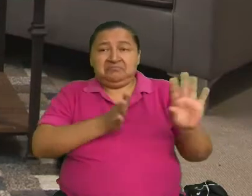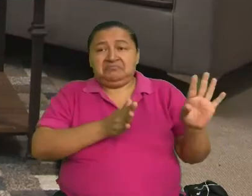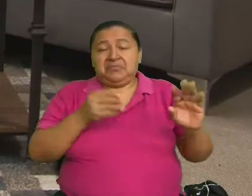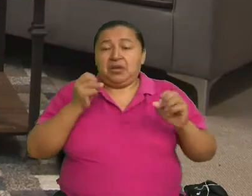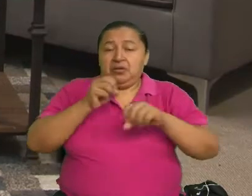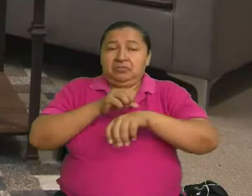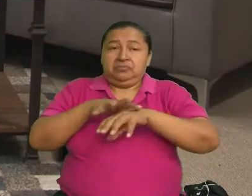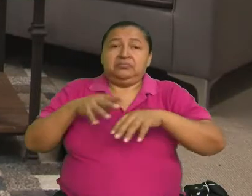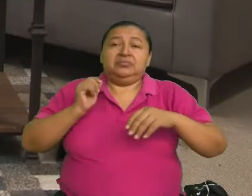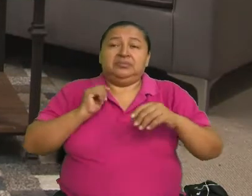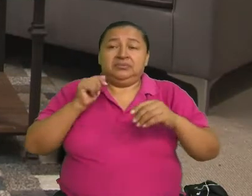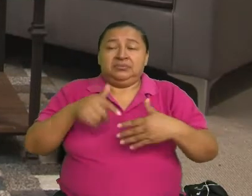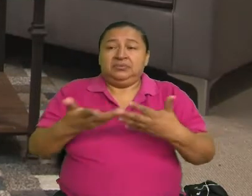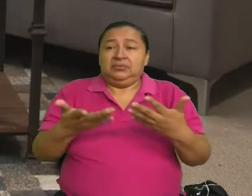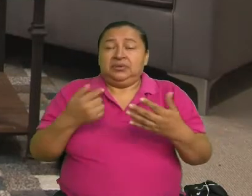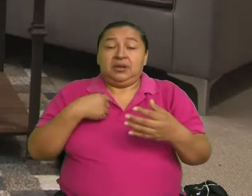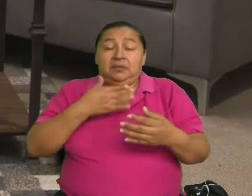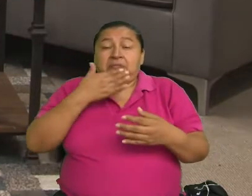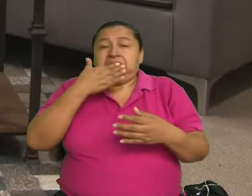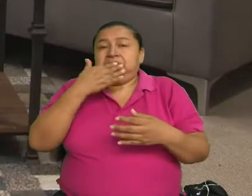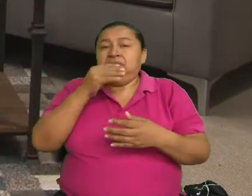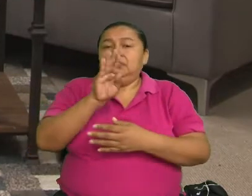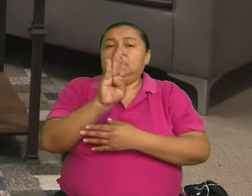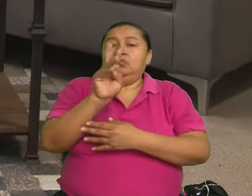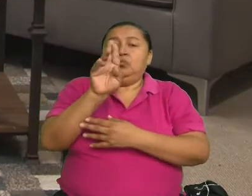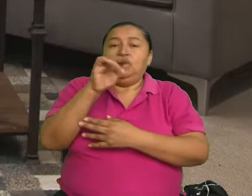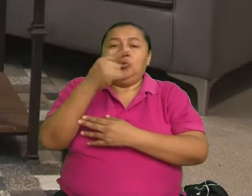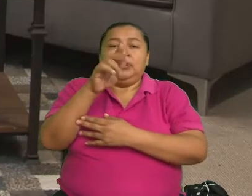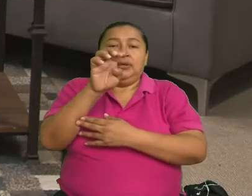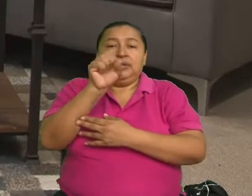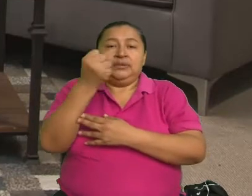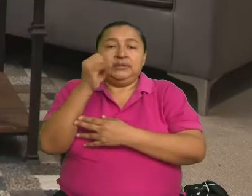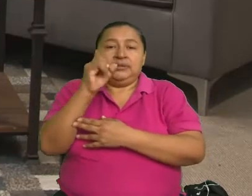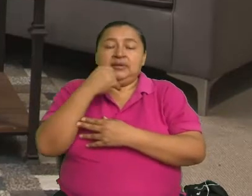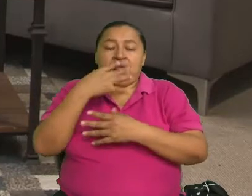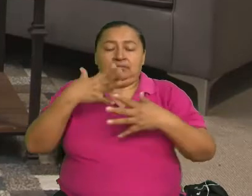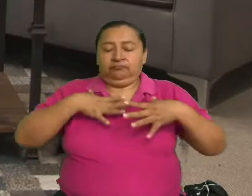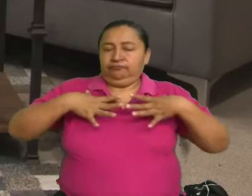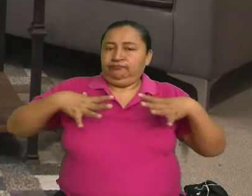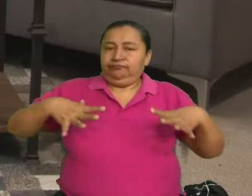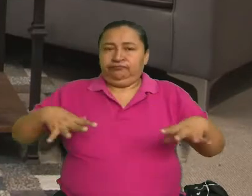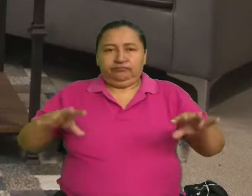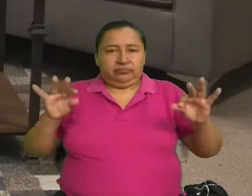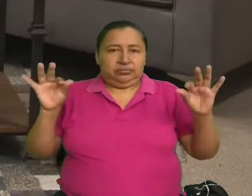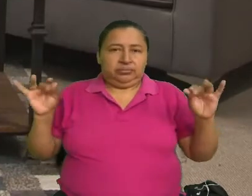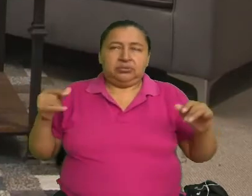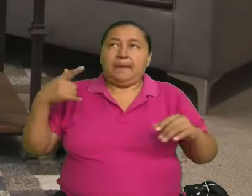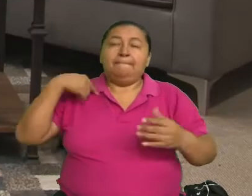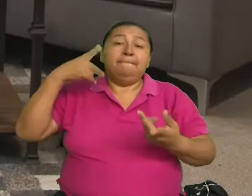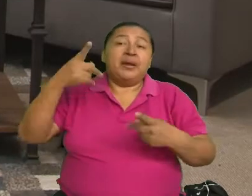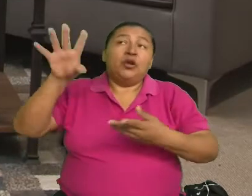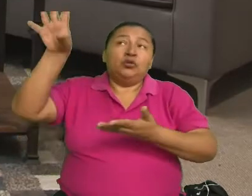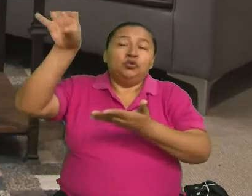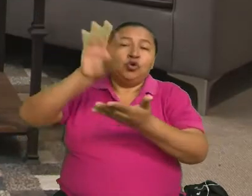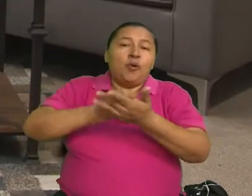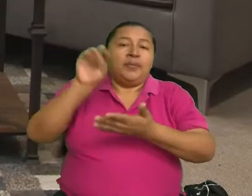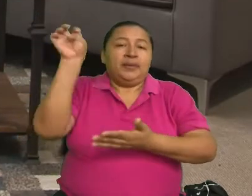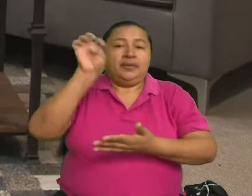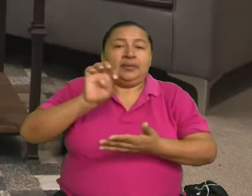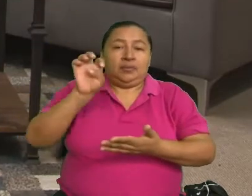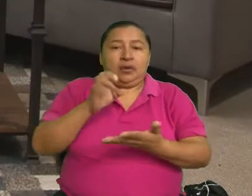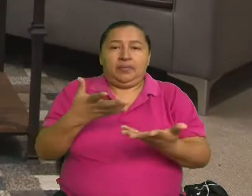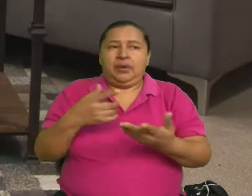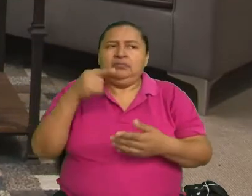valor, dice él. Entonces la burguesía tenía su propio traje descampanante, con influencia europea, pero aquí tenemos nuestros propios